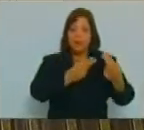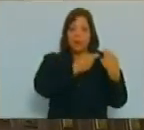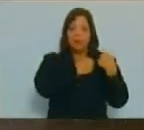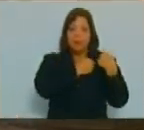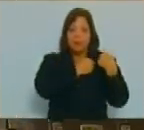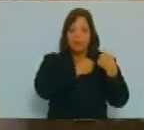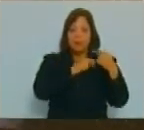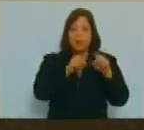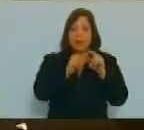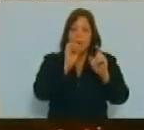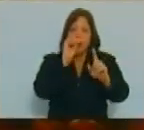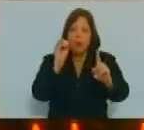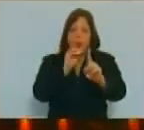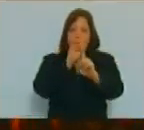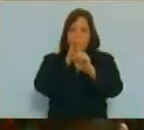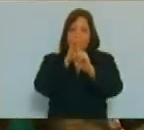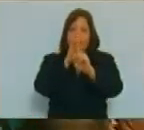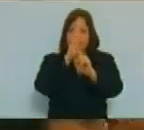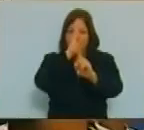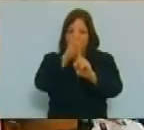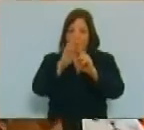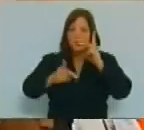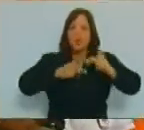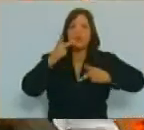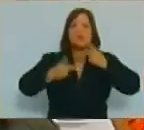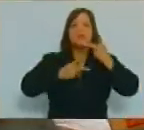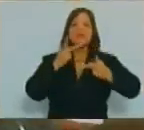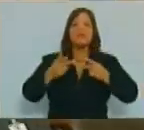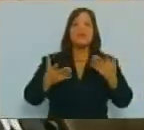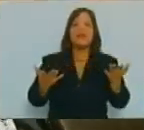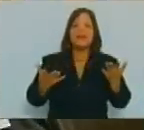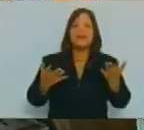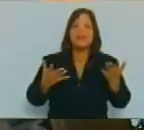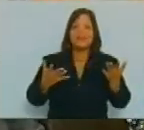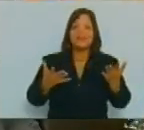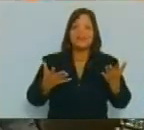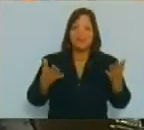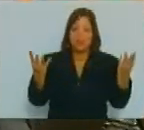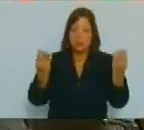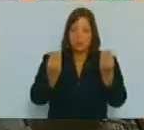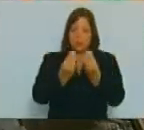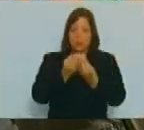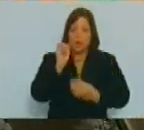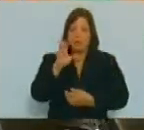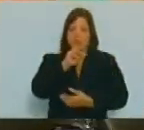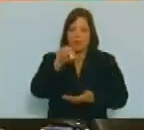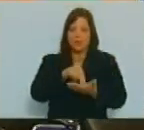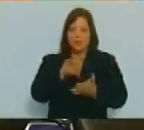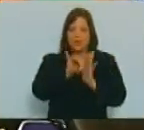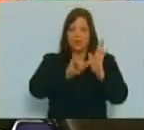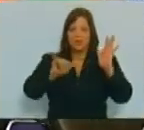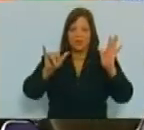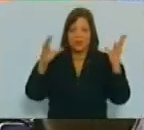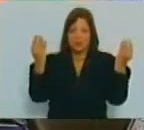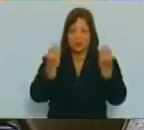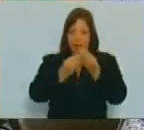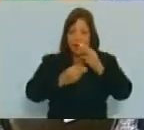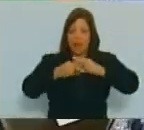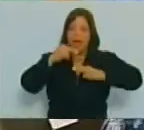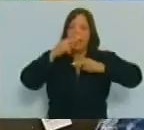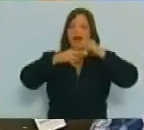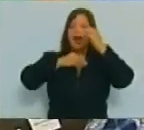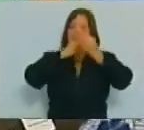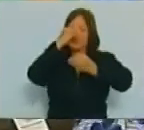es como reorientar la política para que junto con la asamblea nacional constituyente construyamos